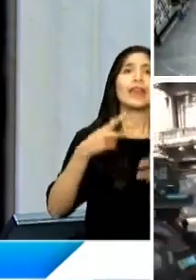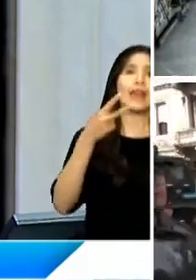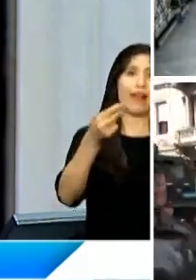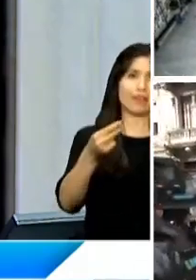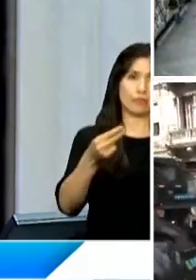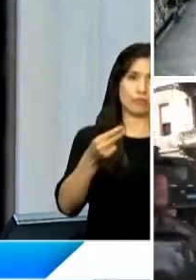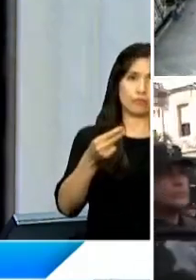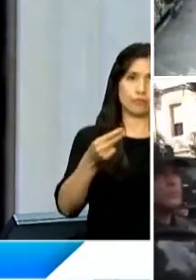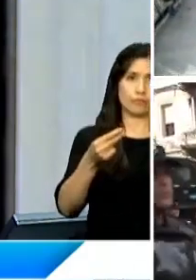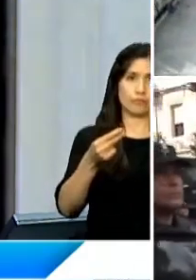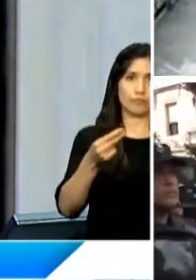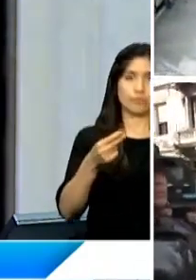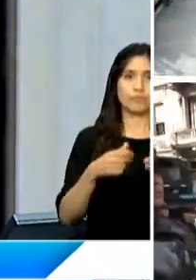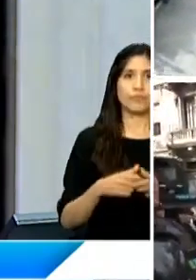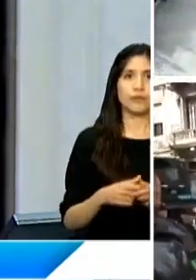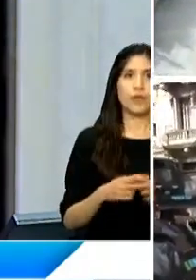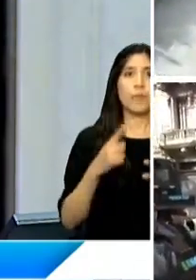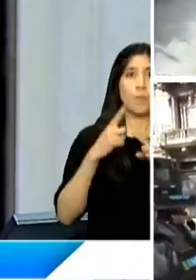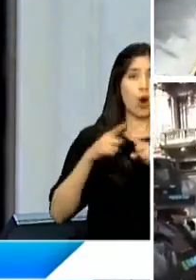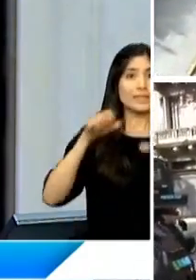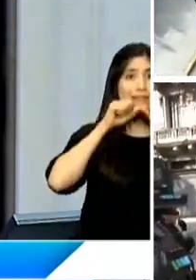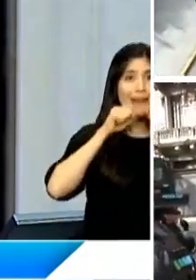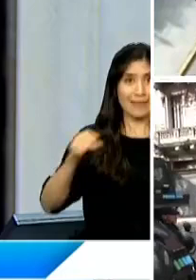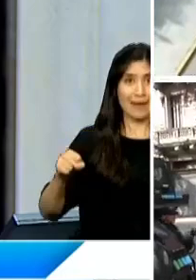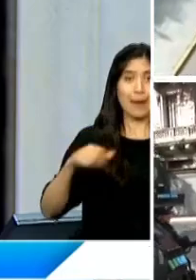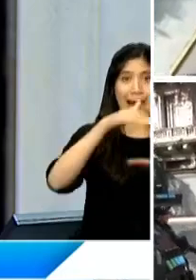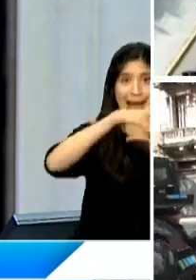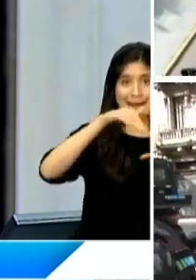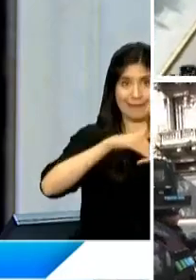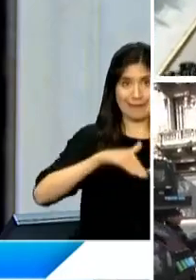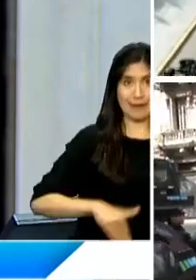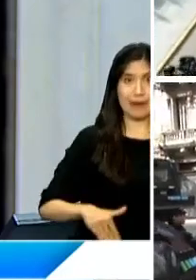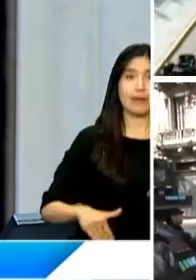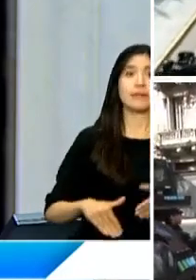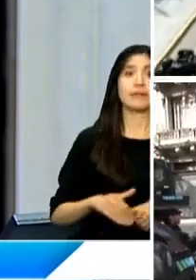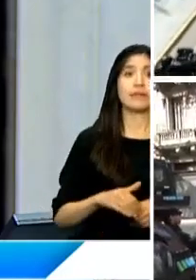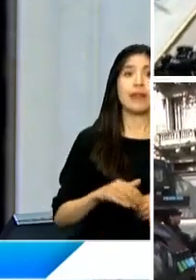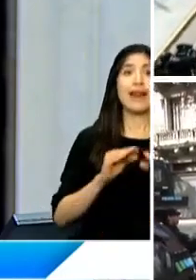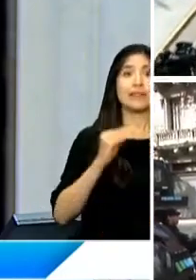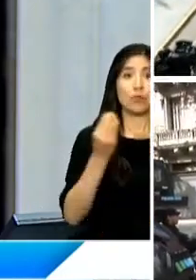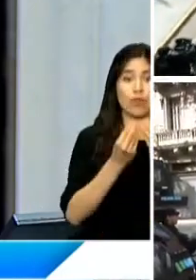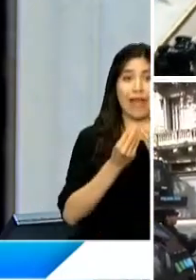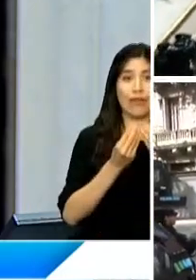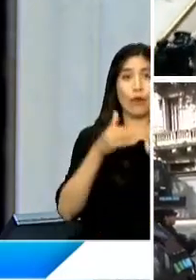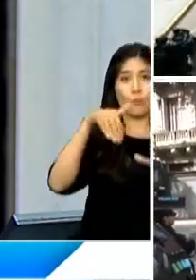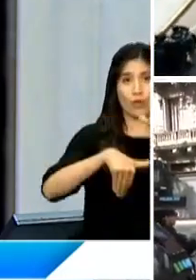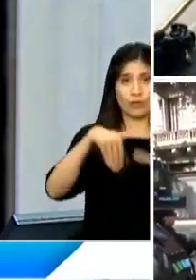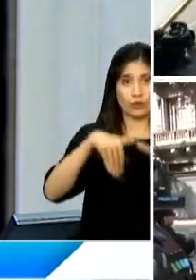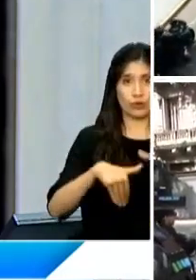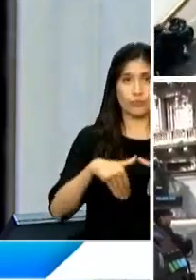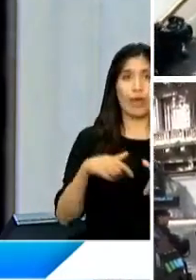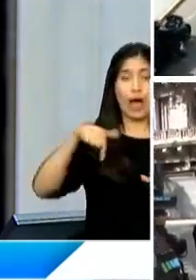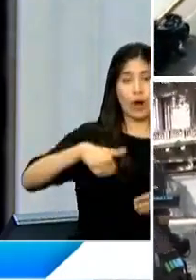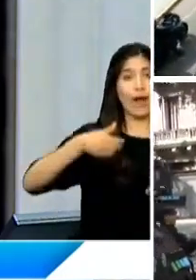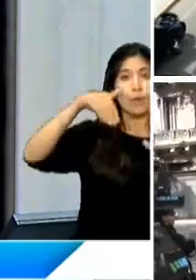negativo. Por secretaría se dará lectura, ¿no? del resultado de la votación. Se cierra